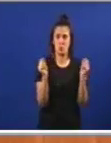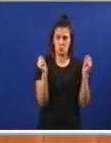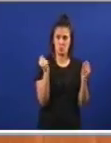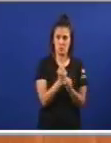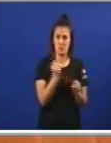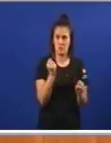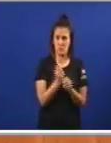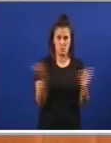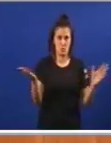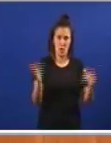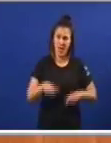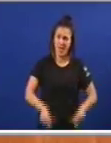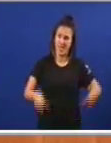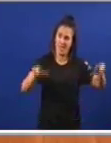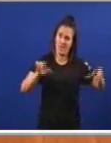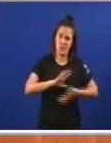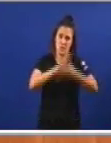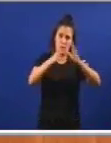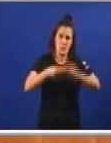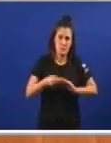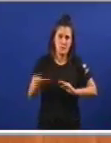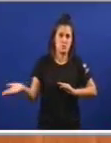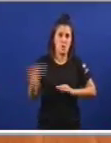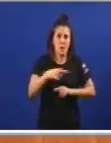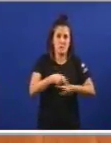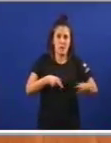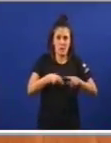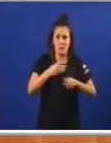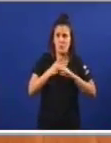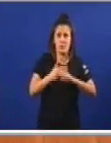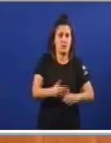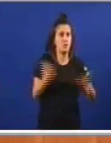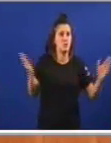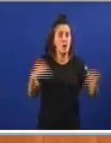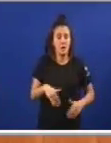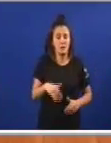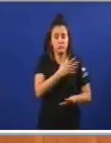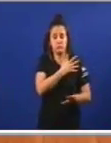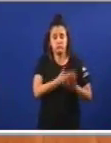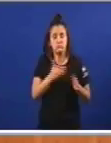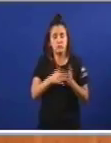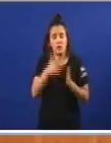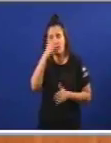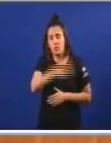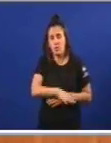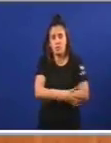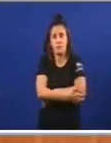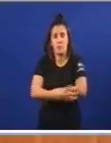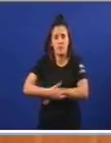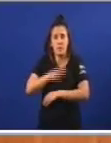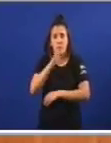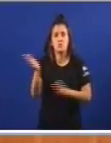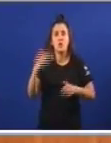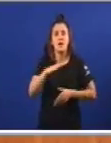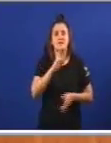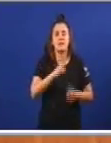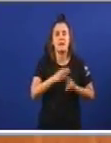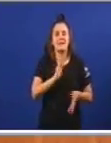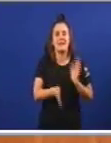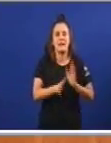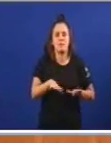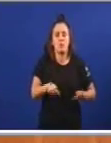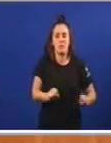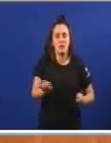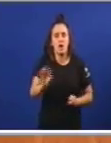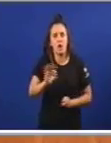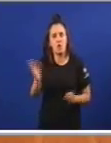hai instalacións adecuadas, que non hai medios suficientes, teñen denunciado tamén a carencia de terapia ocupacional ou